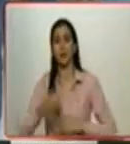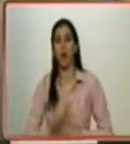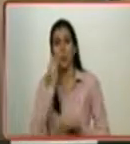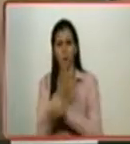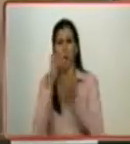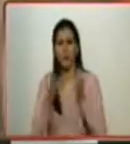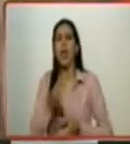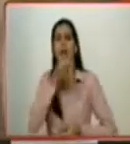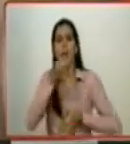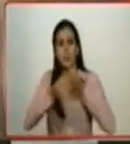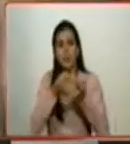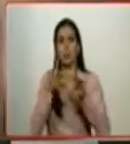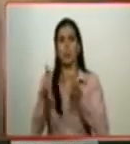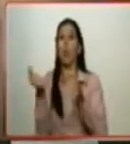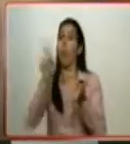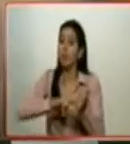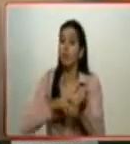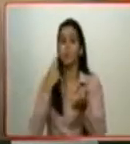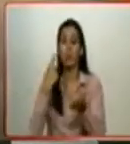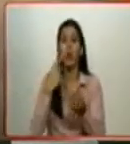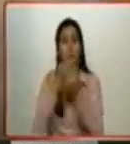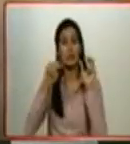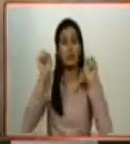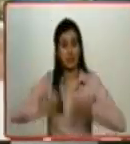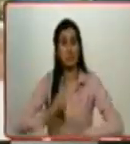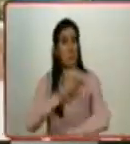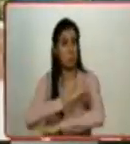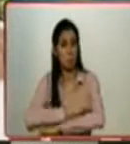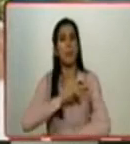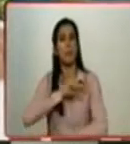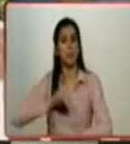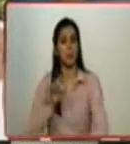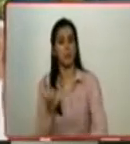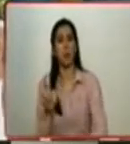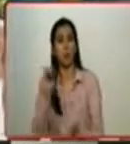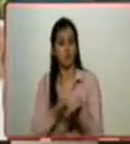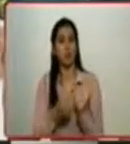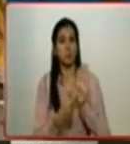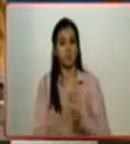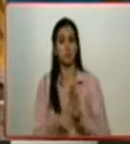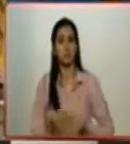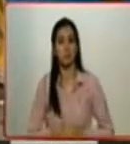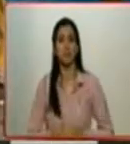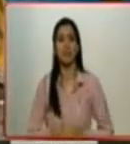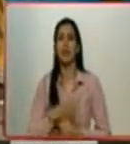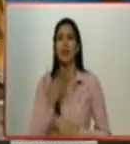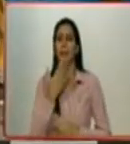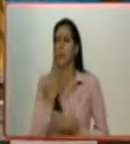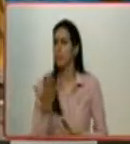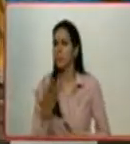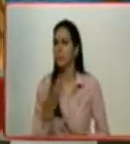Amelias destacó que una vez más se demuestra el compromiso y disciplina de la militancia del PSUV. Si algo